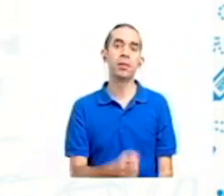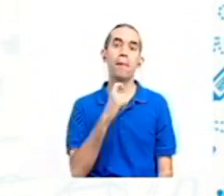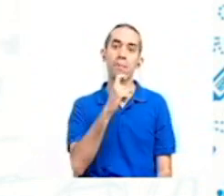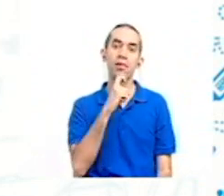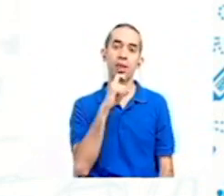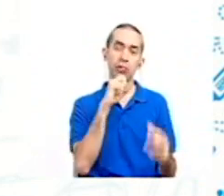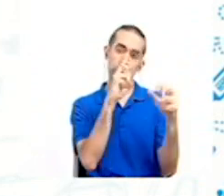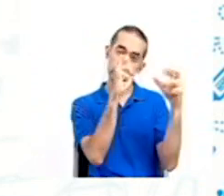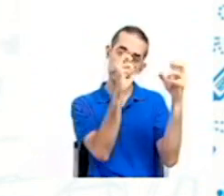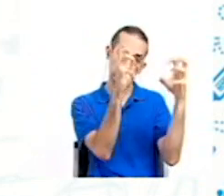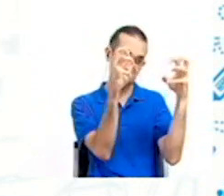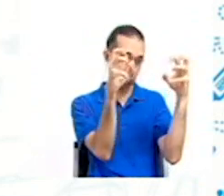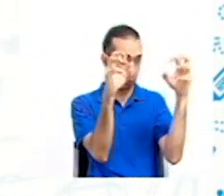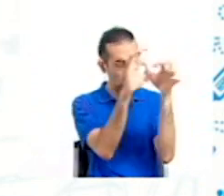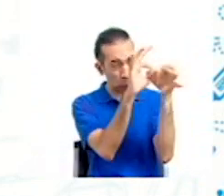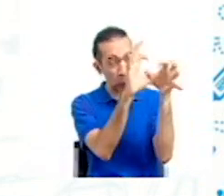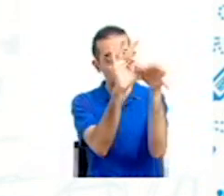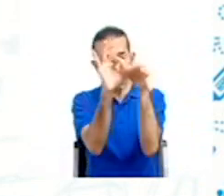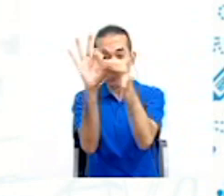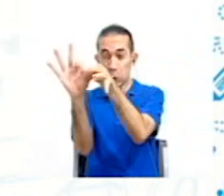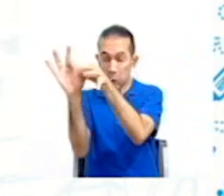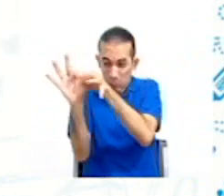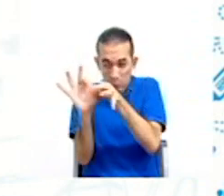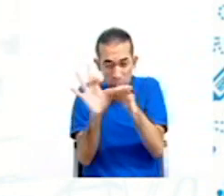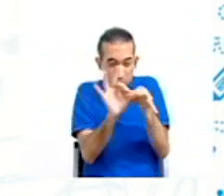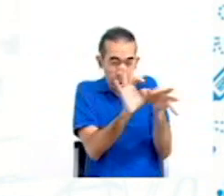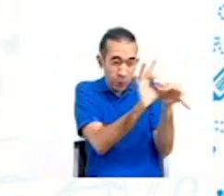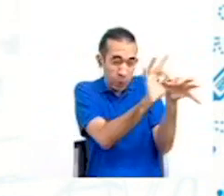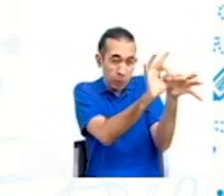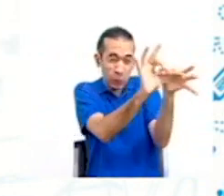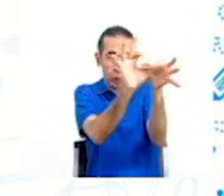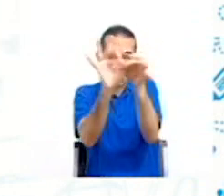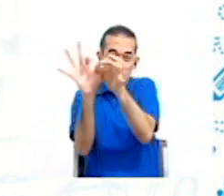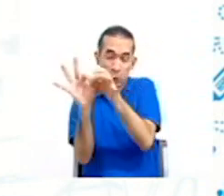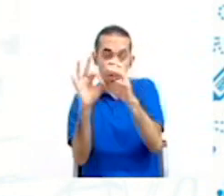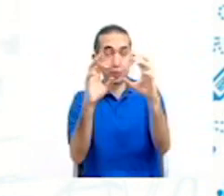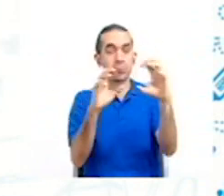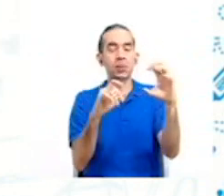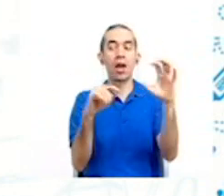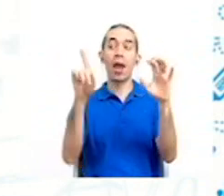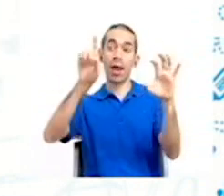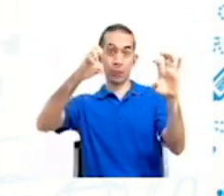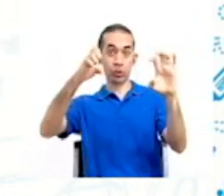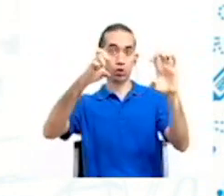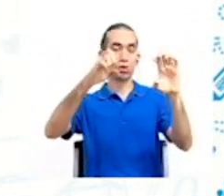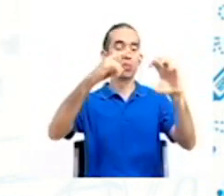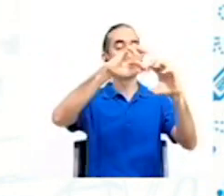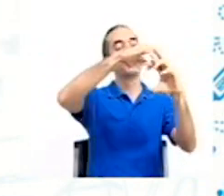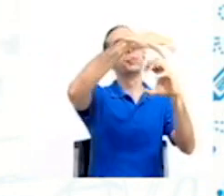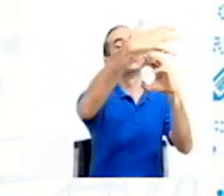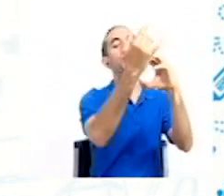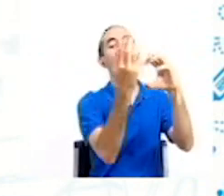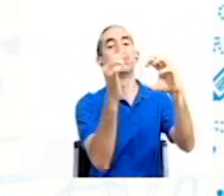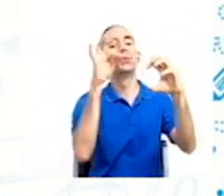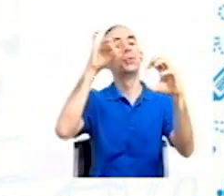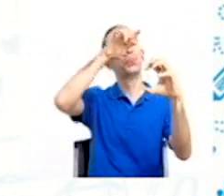unen tanto que los electrones que giran en cada átomo del metal van a poder conducir la electricidad porque